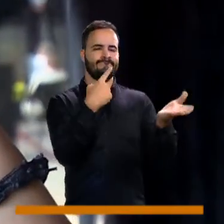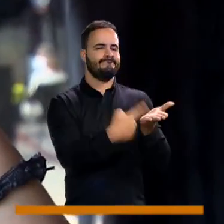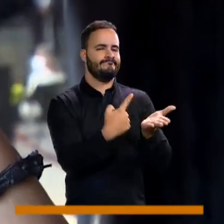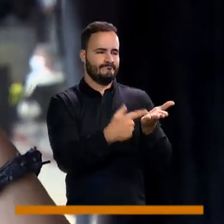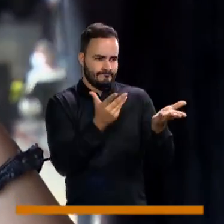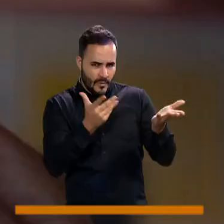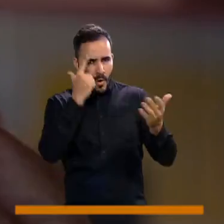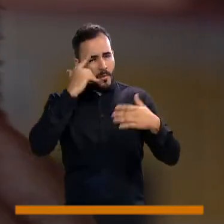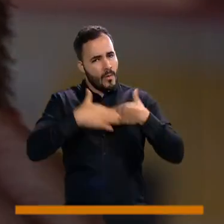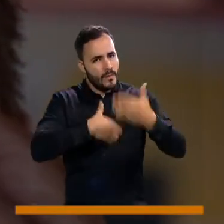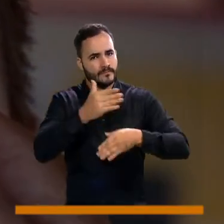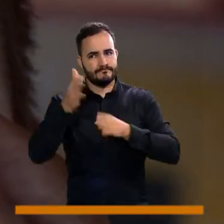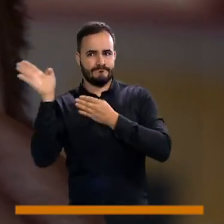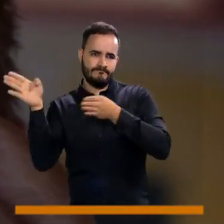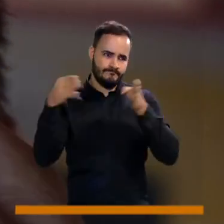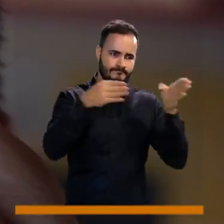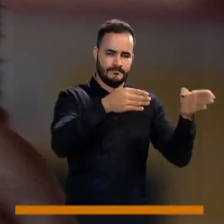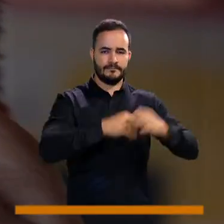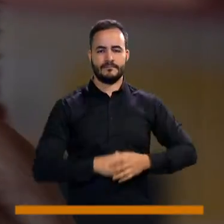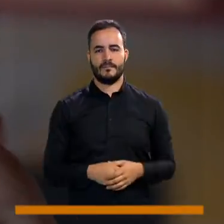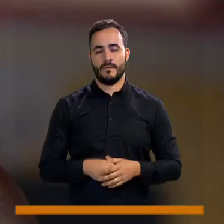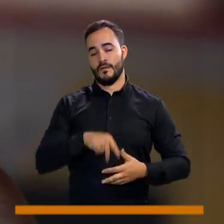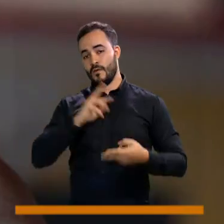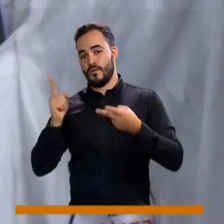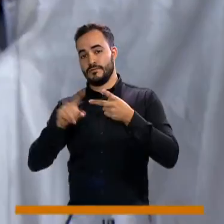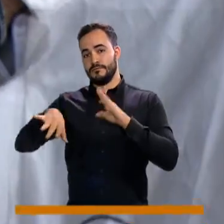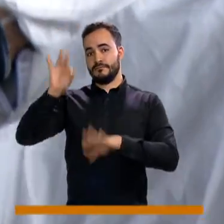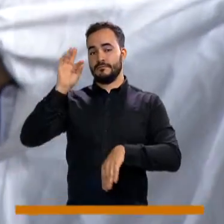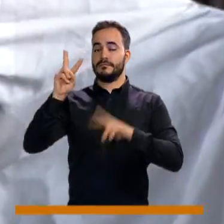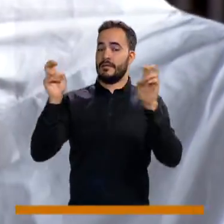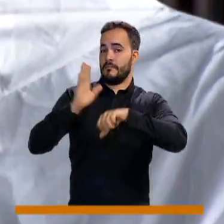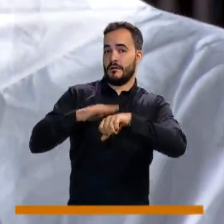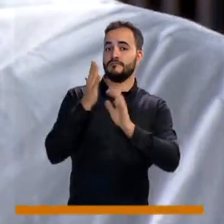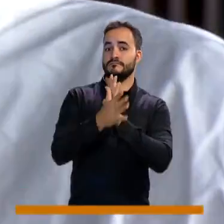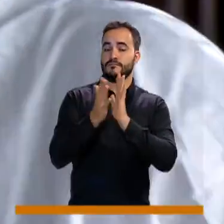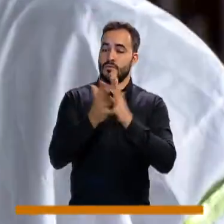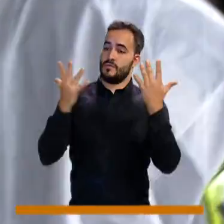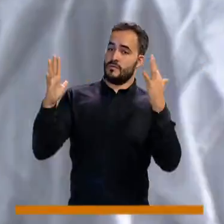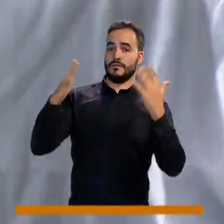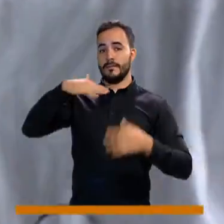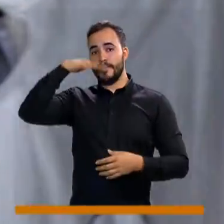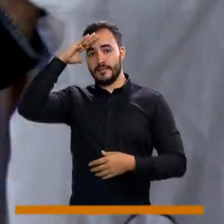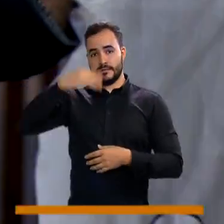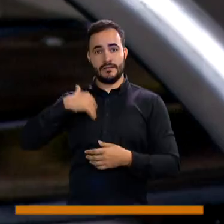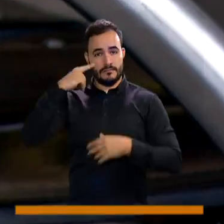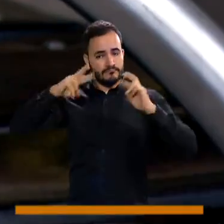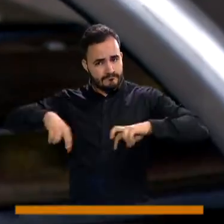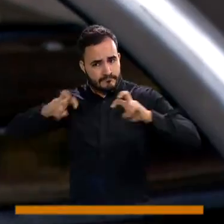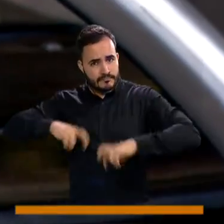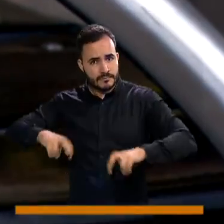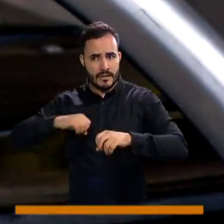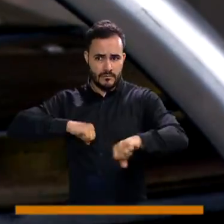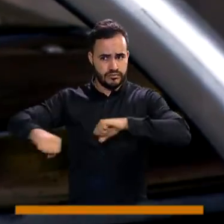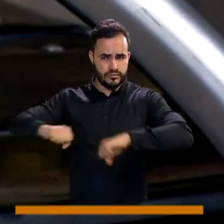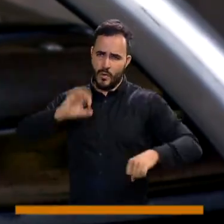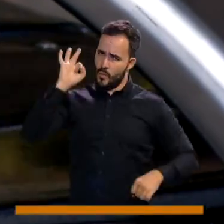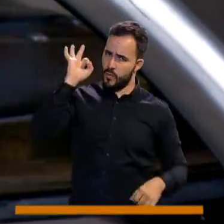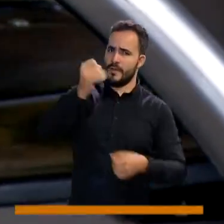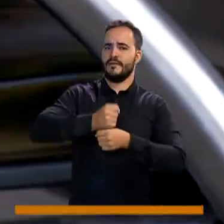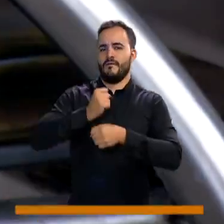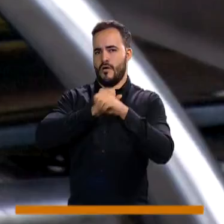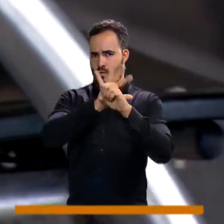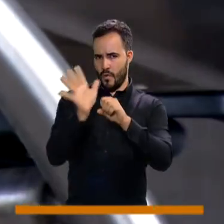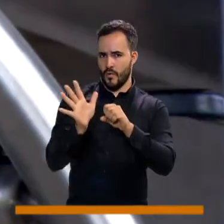Otro de los aspectos que queremos resaltar es que Medellín ha hecho una inversión significativa en la gestión de la